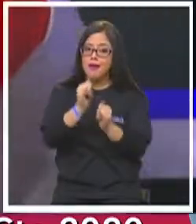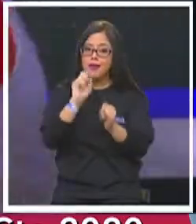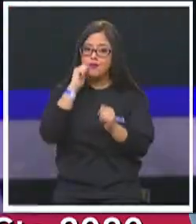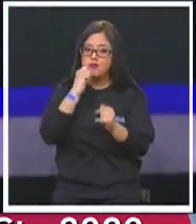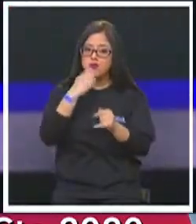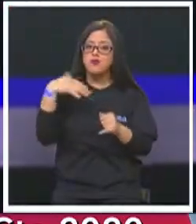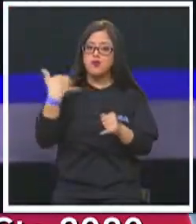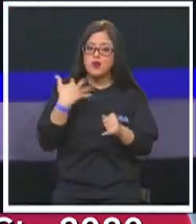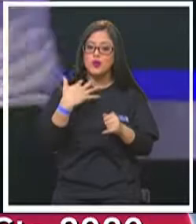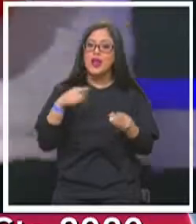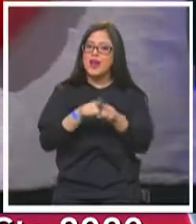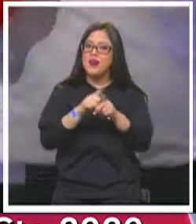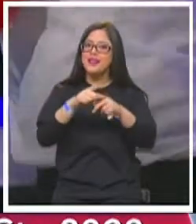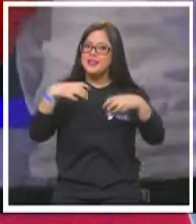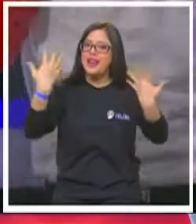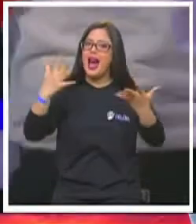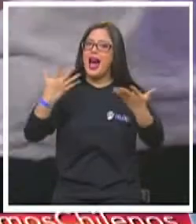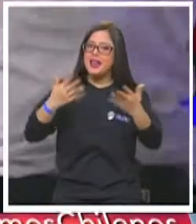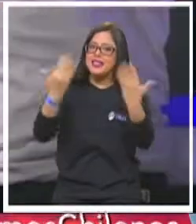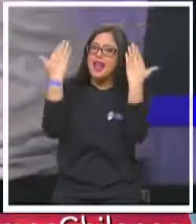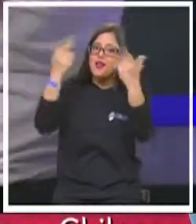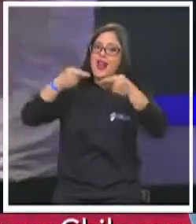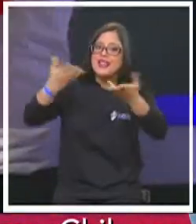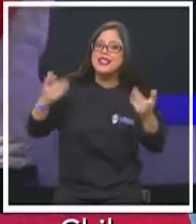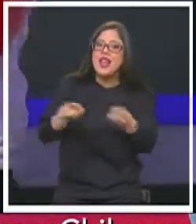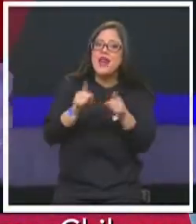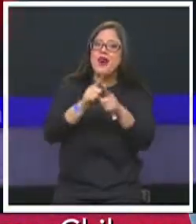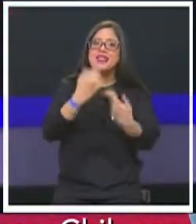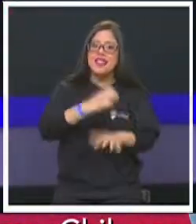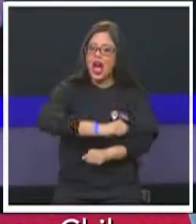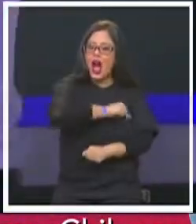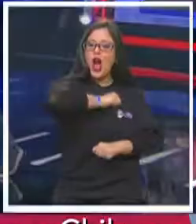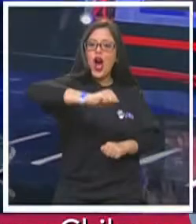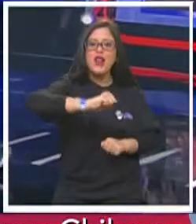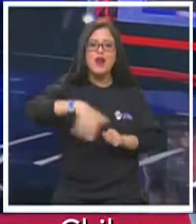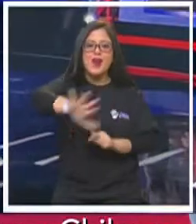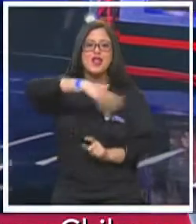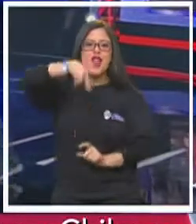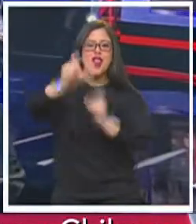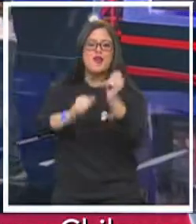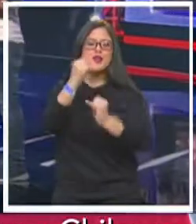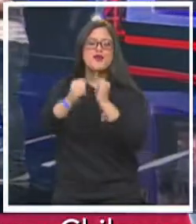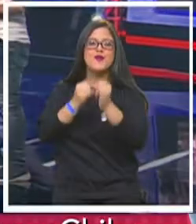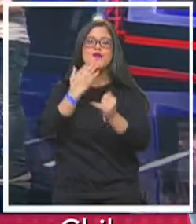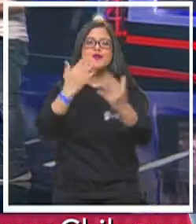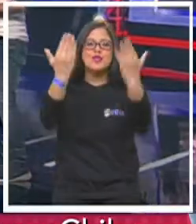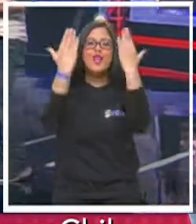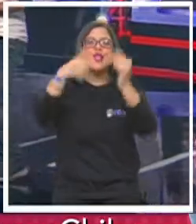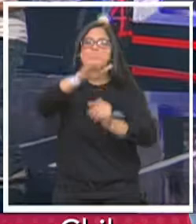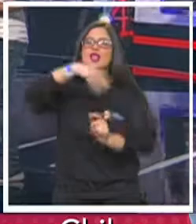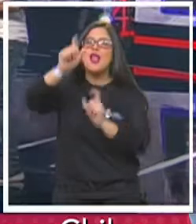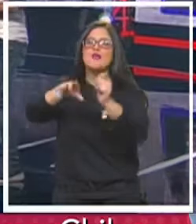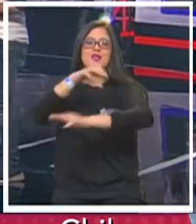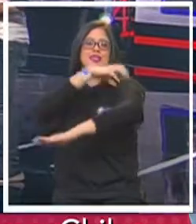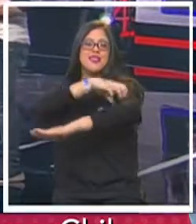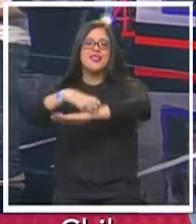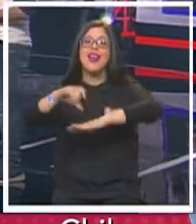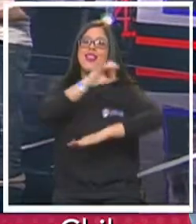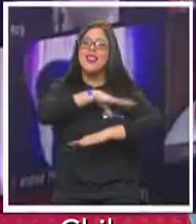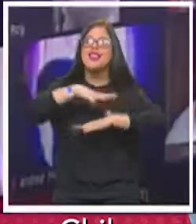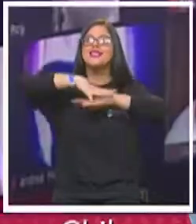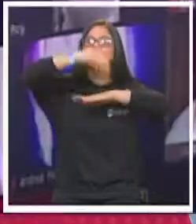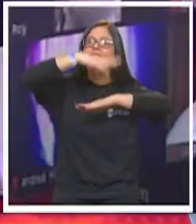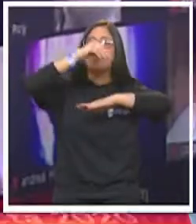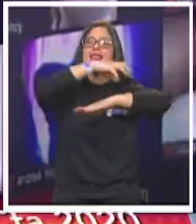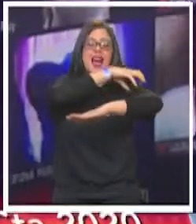fácil. Saludemos, coditos. Coditos virtuales para todos. Y por supuesto, saludar a toda la gente a lo largo de todo Chile, desde Arica